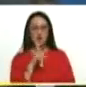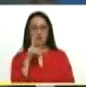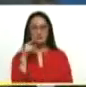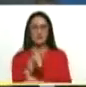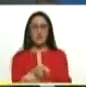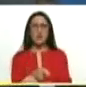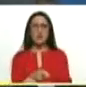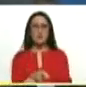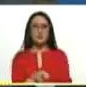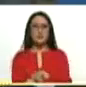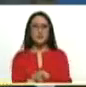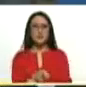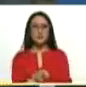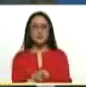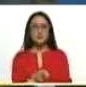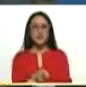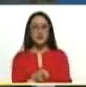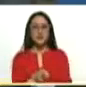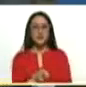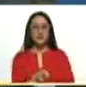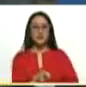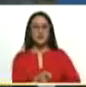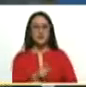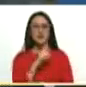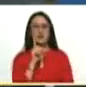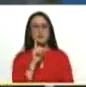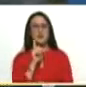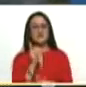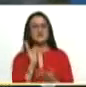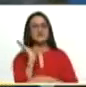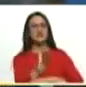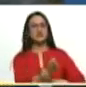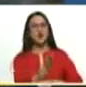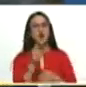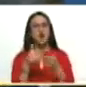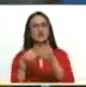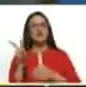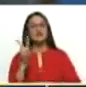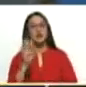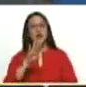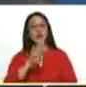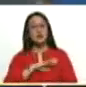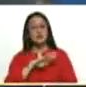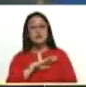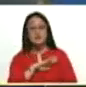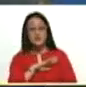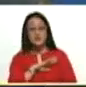imposición de medidas coercitivas unilaterales, llamadas sanciones, por parte